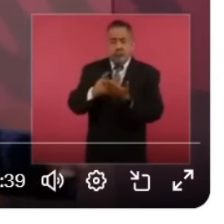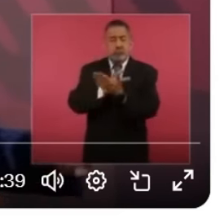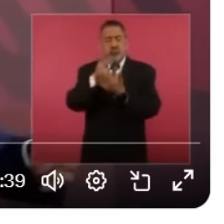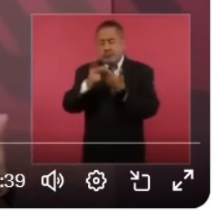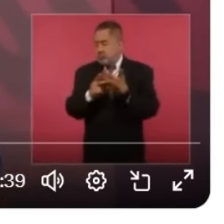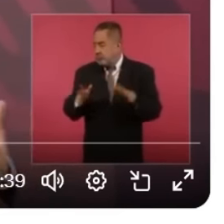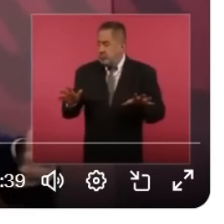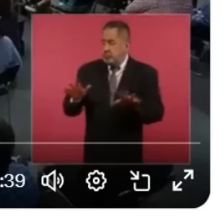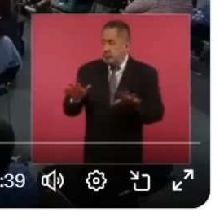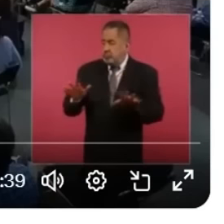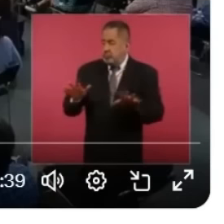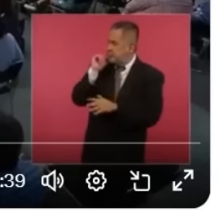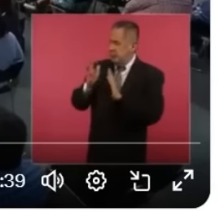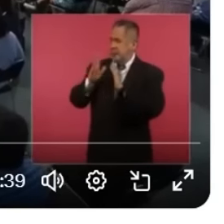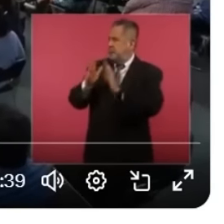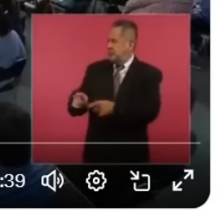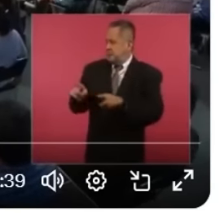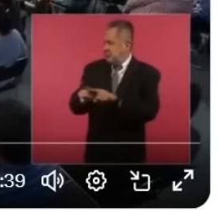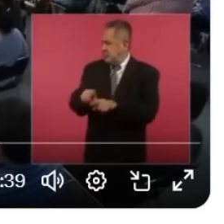de bienestar.